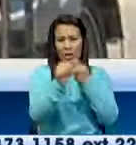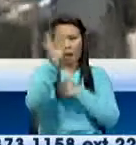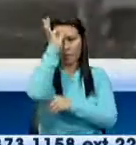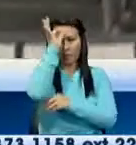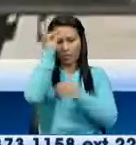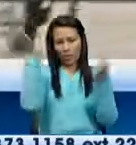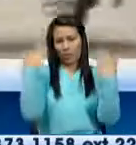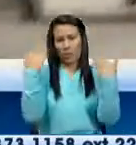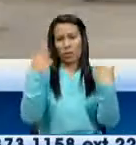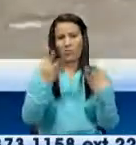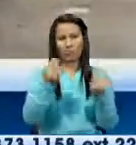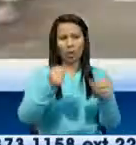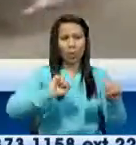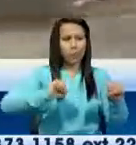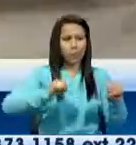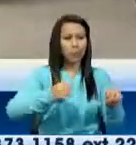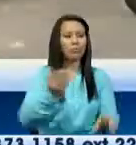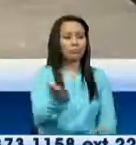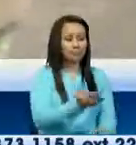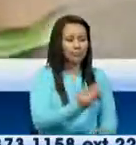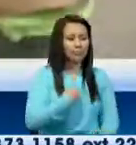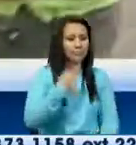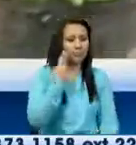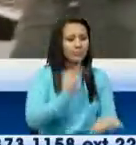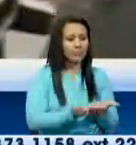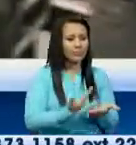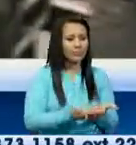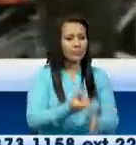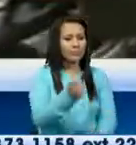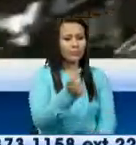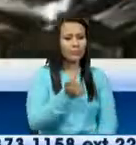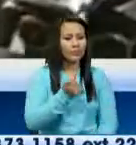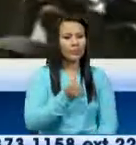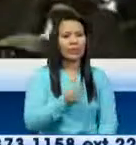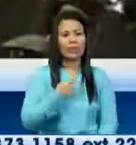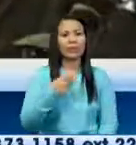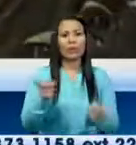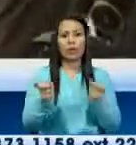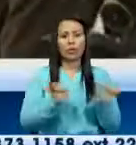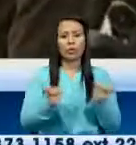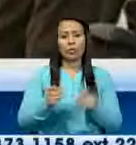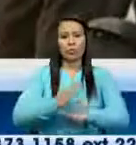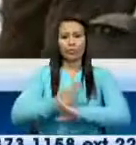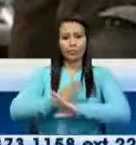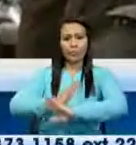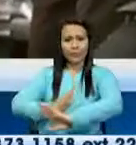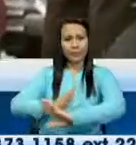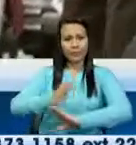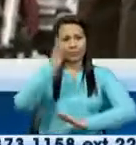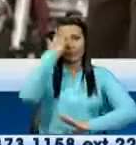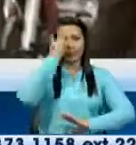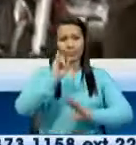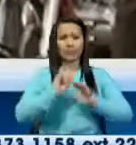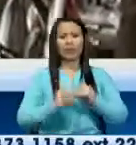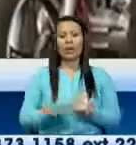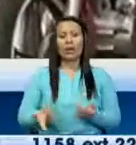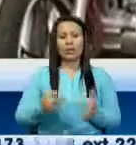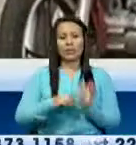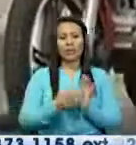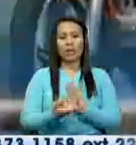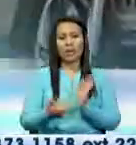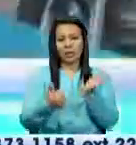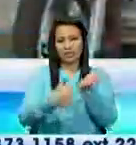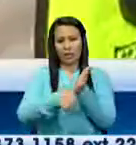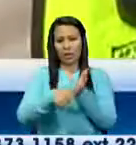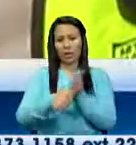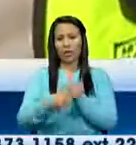la revisión de motociclistas, especialmente. Estamos realizando un operativo preventivo, revisando las 610, que se encuentren con sus documentos en